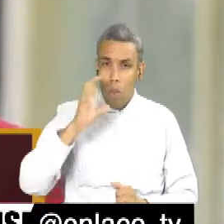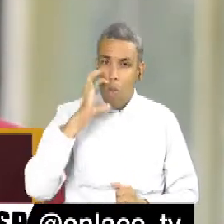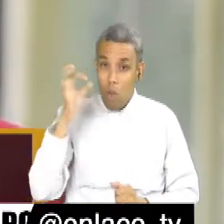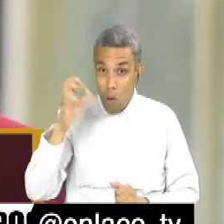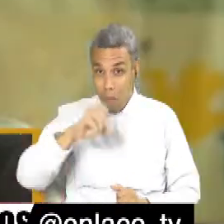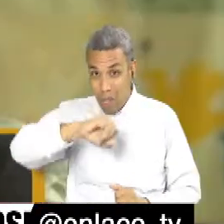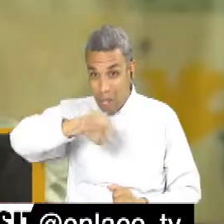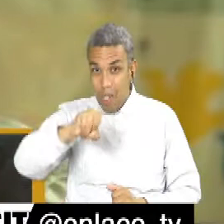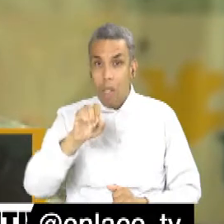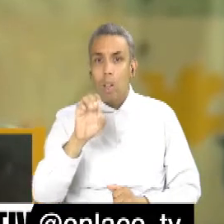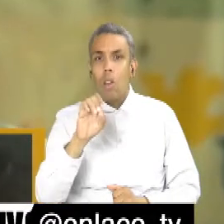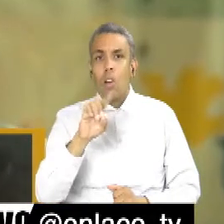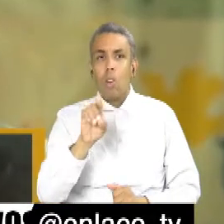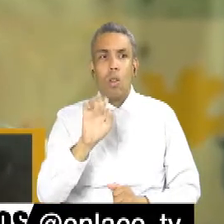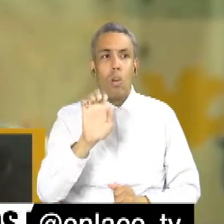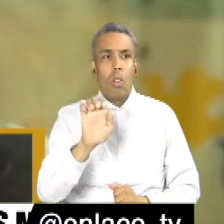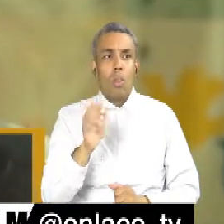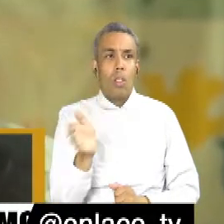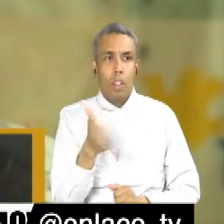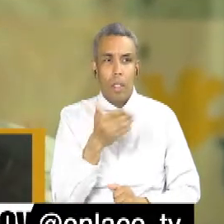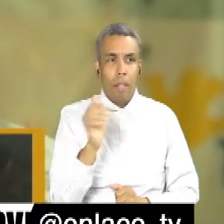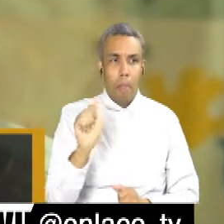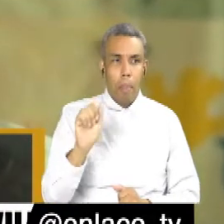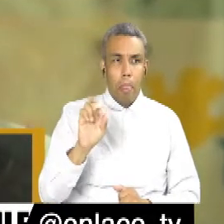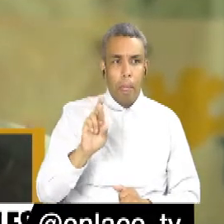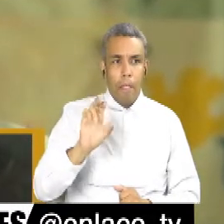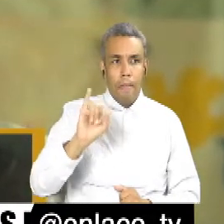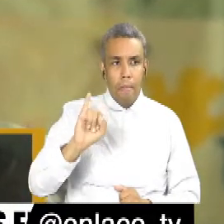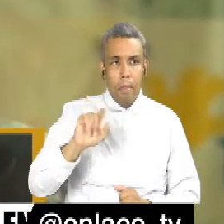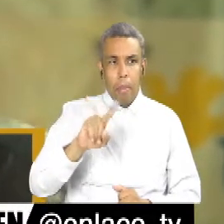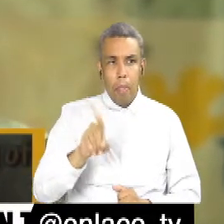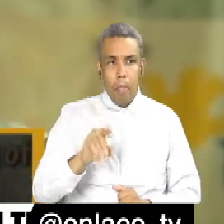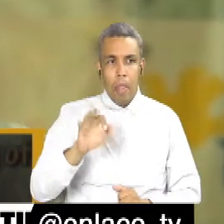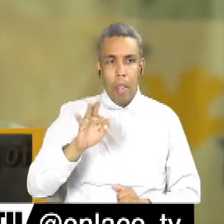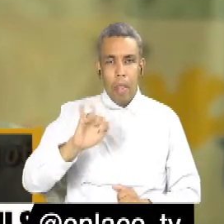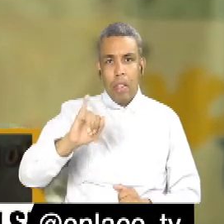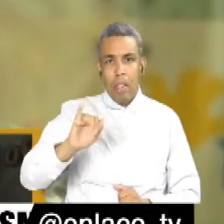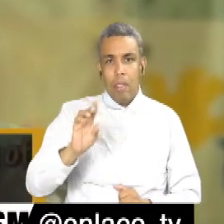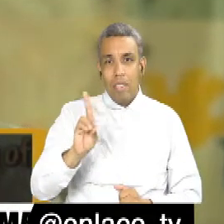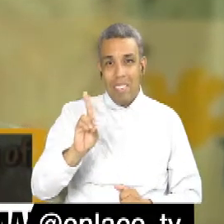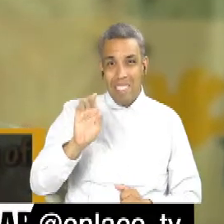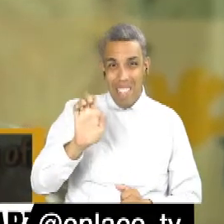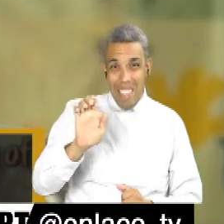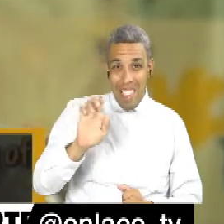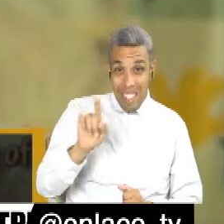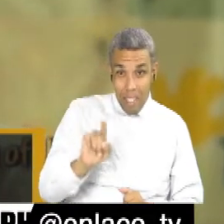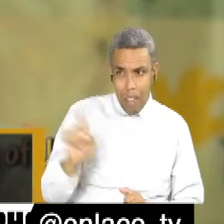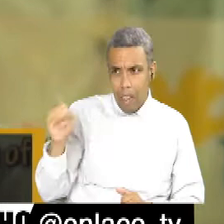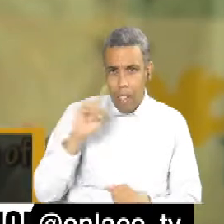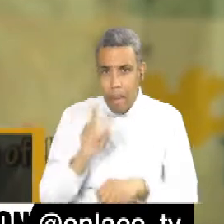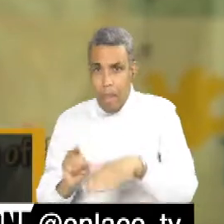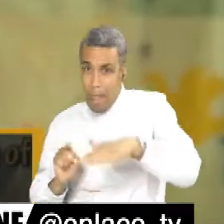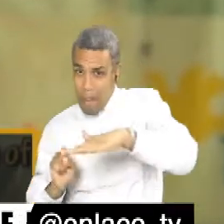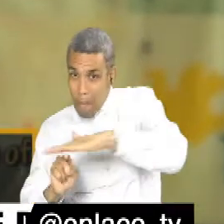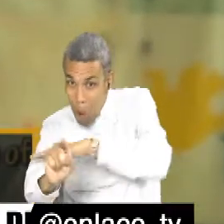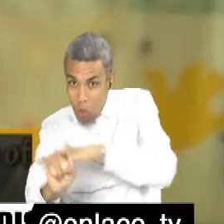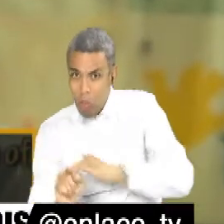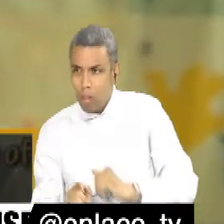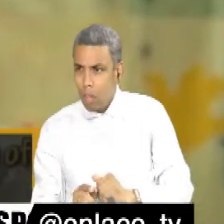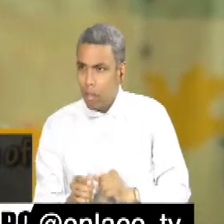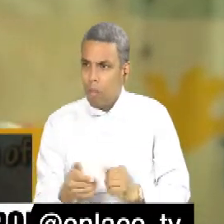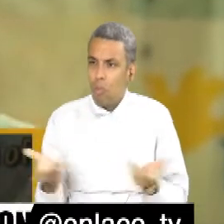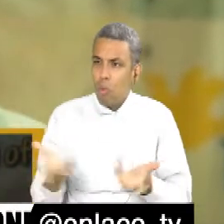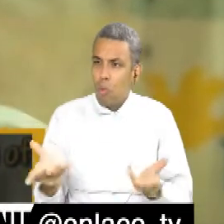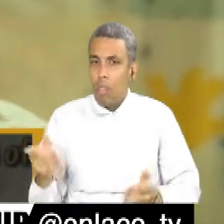Aristides Andrade, que no ha pasado nada. Y la única persona que era una persona de la parte civil, supuestamente,